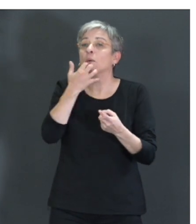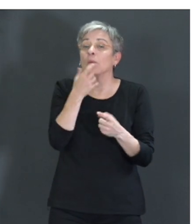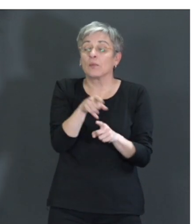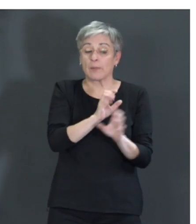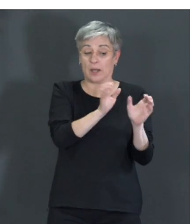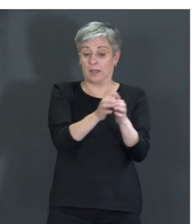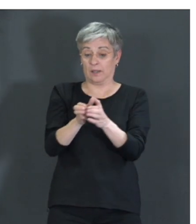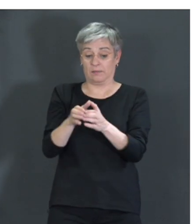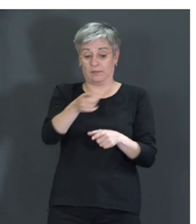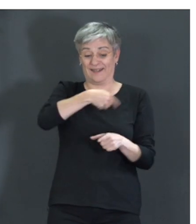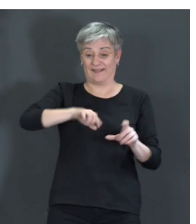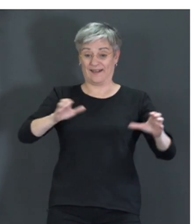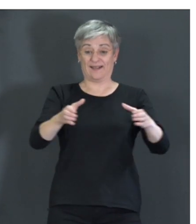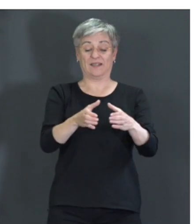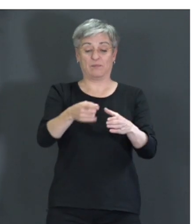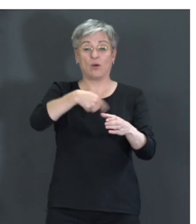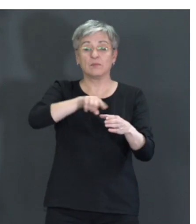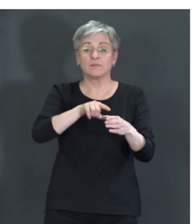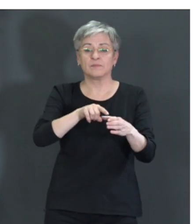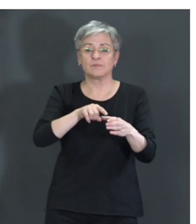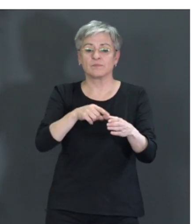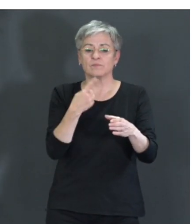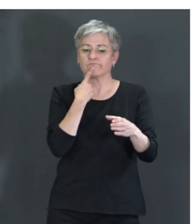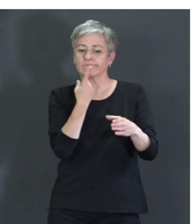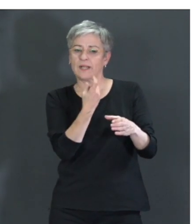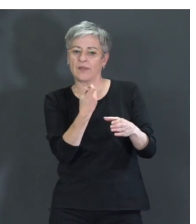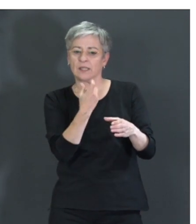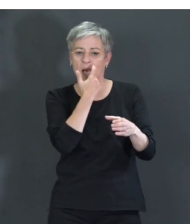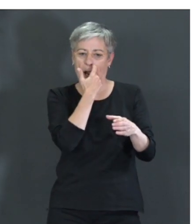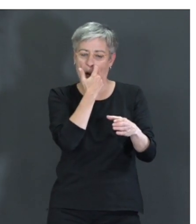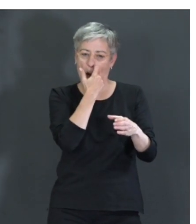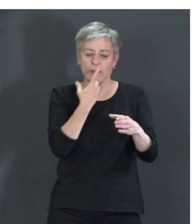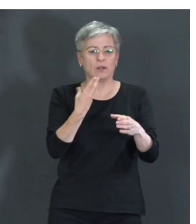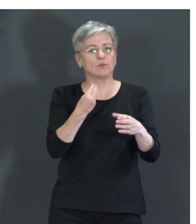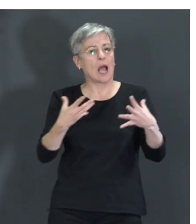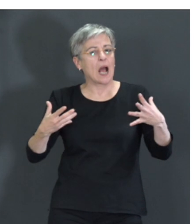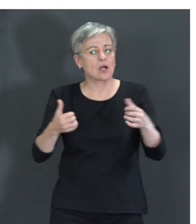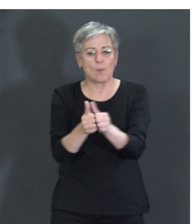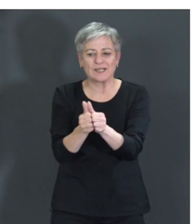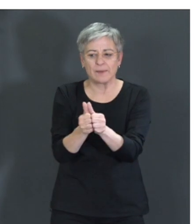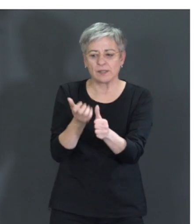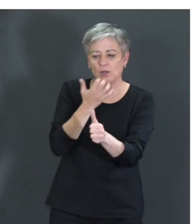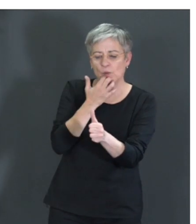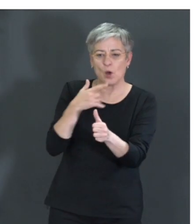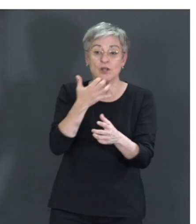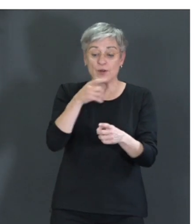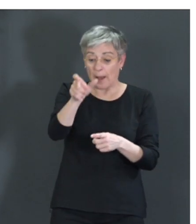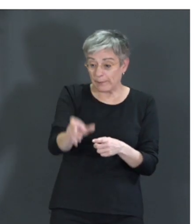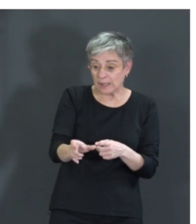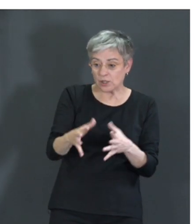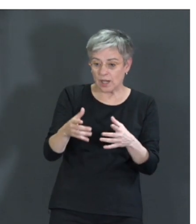que creemos que necesitan un soporte, un acompañamiento, pues tendremos que designar personas